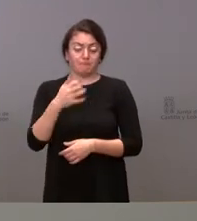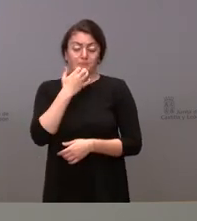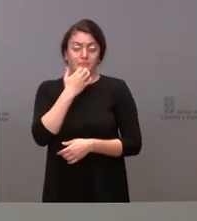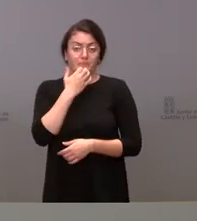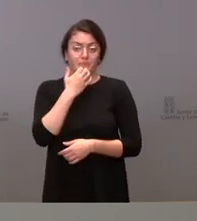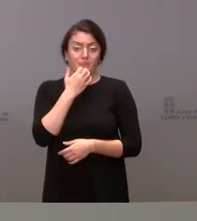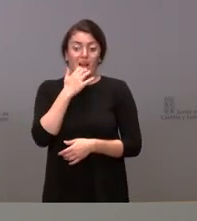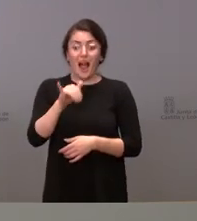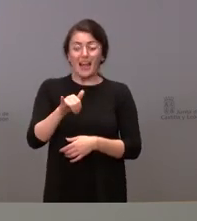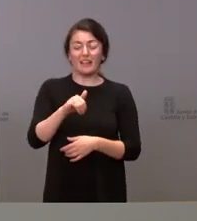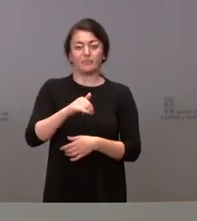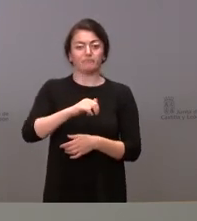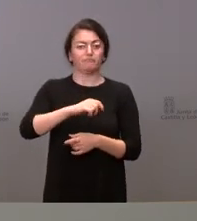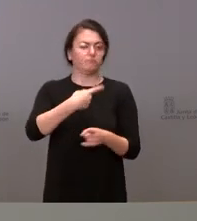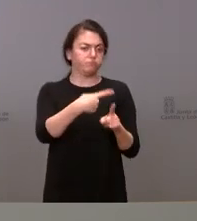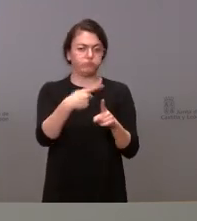una variedad, una